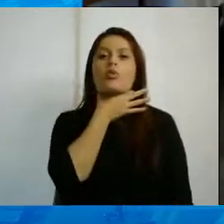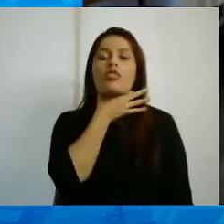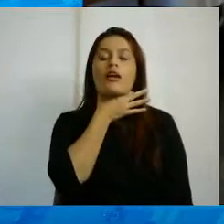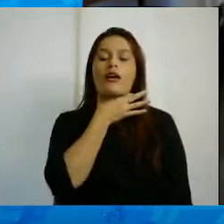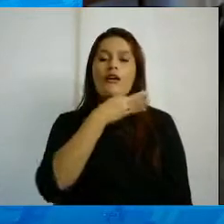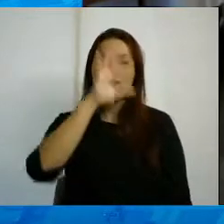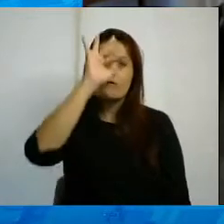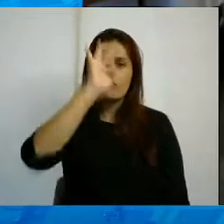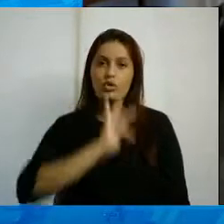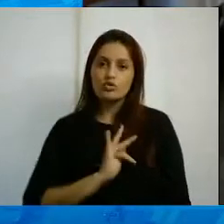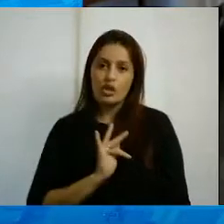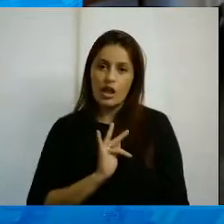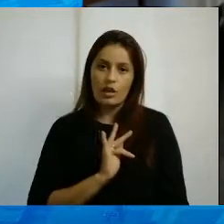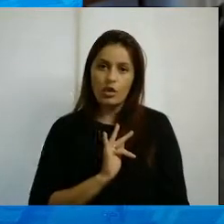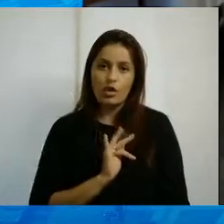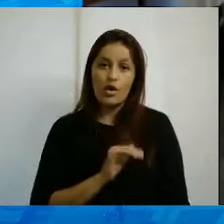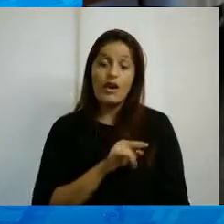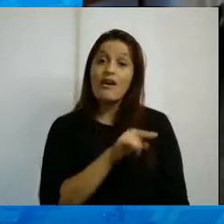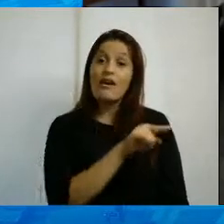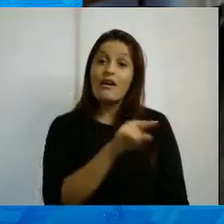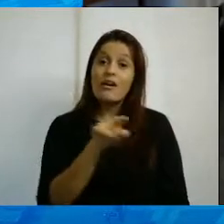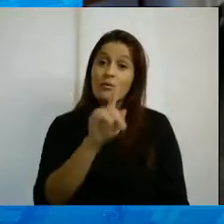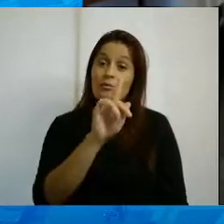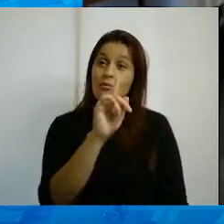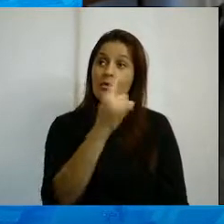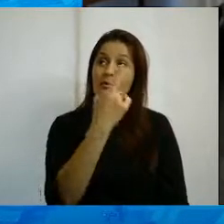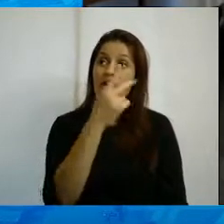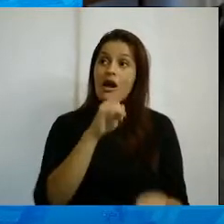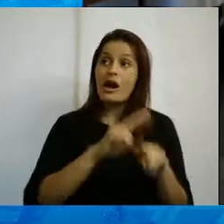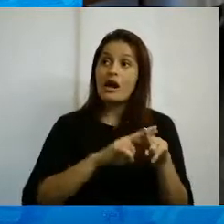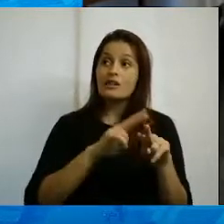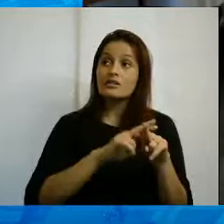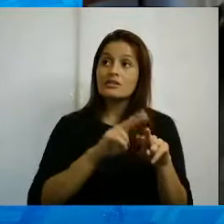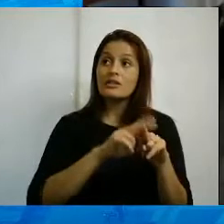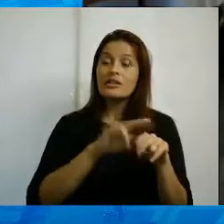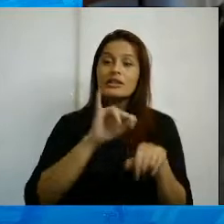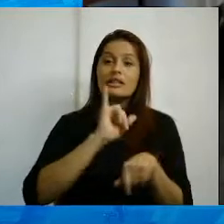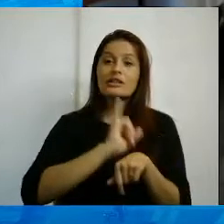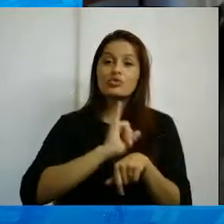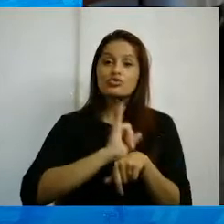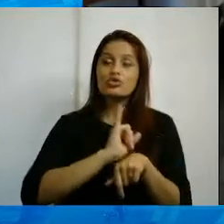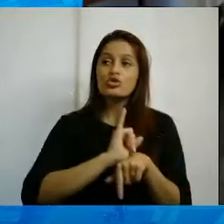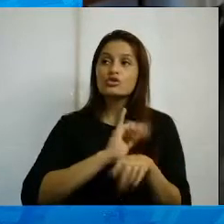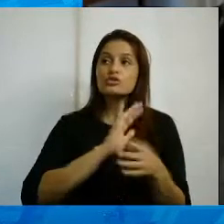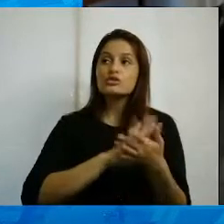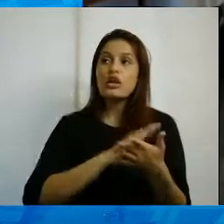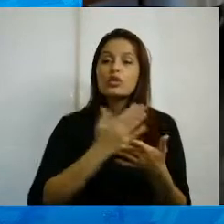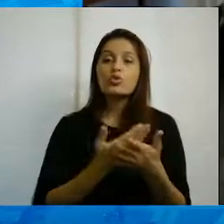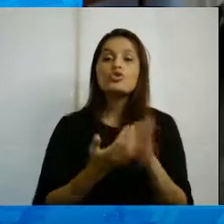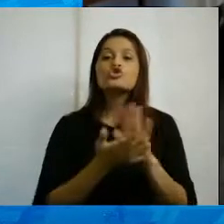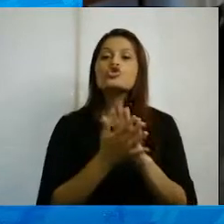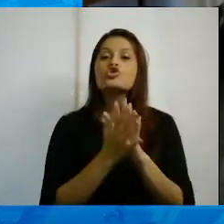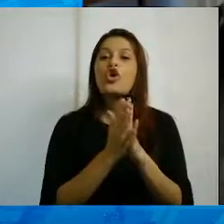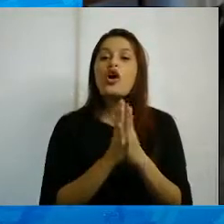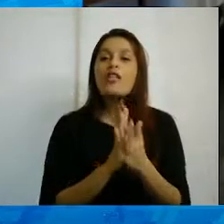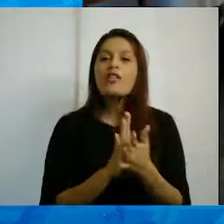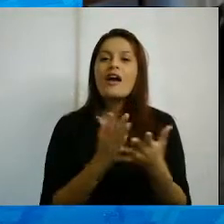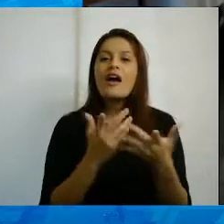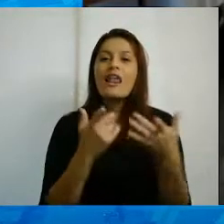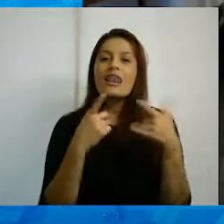funcionarios, y ellos principalmente gestionan ante estas instituciones de salud toda aquella licencia